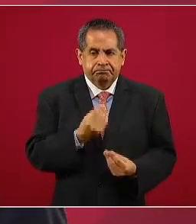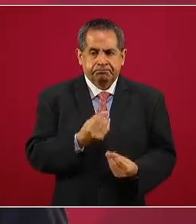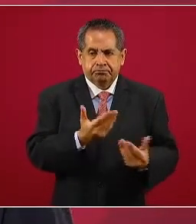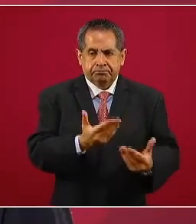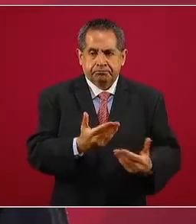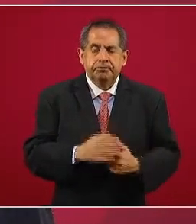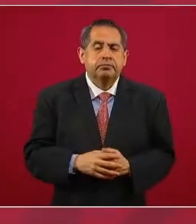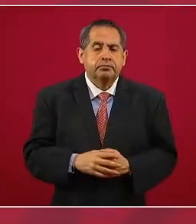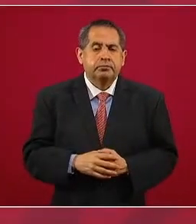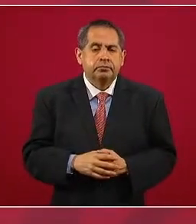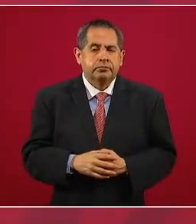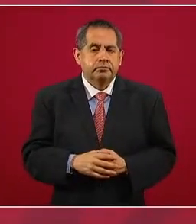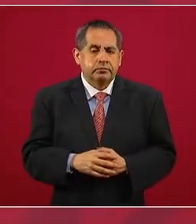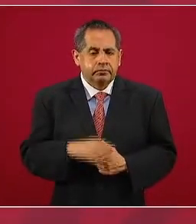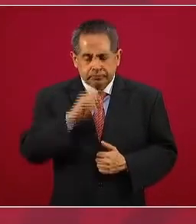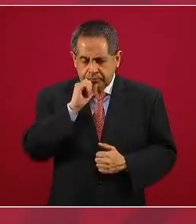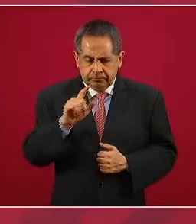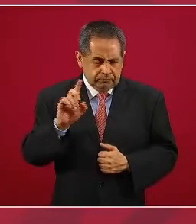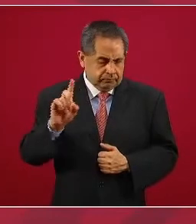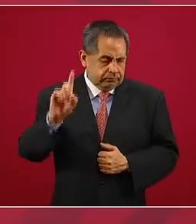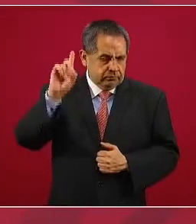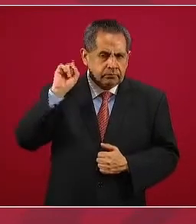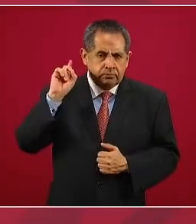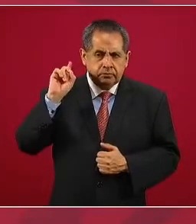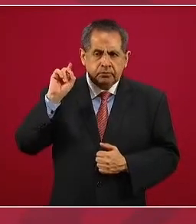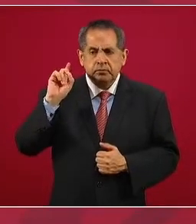lo hice el domingo